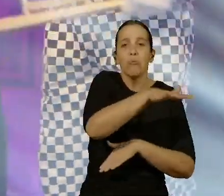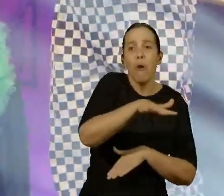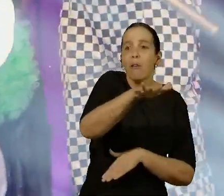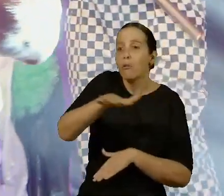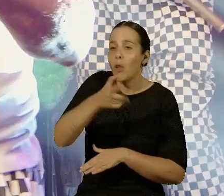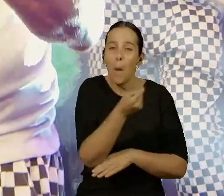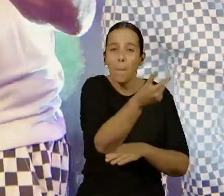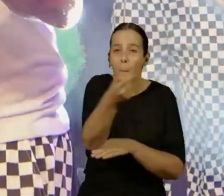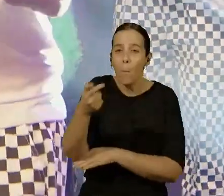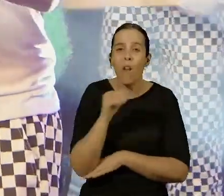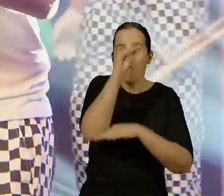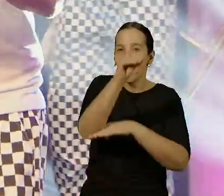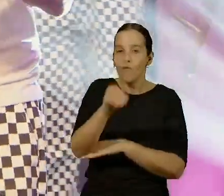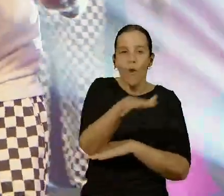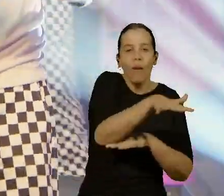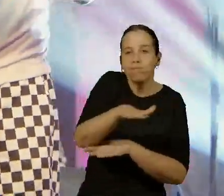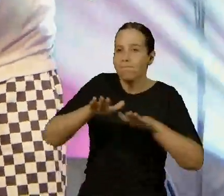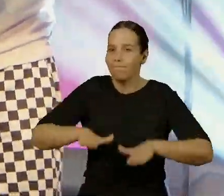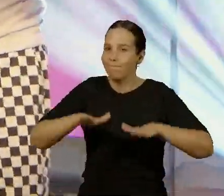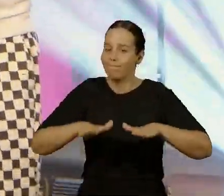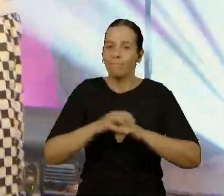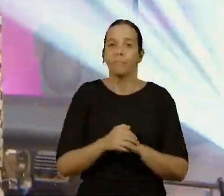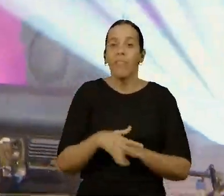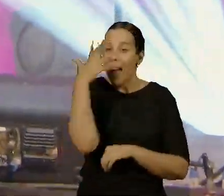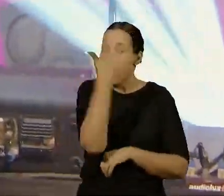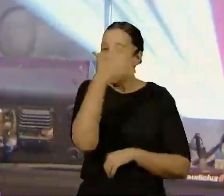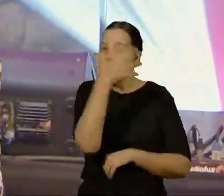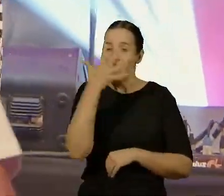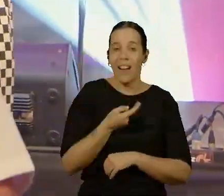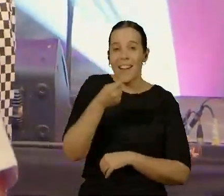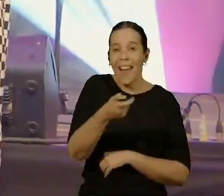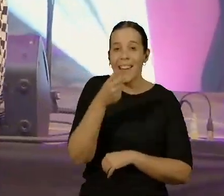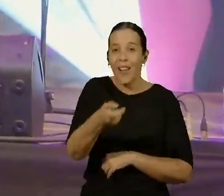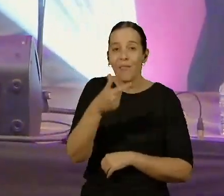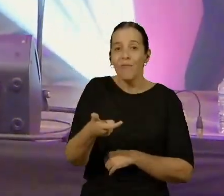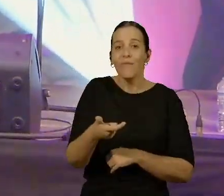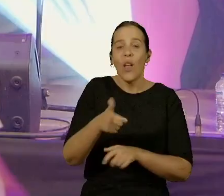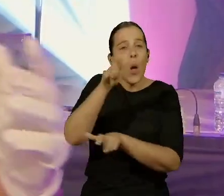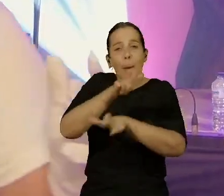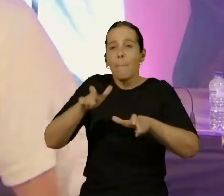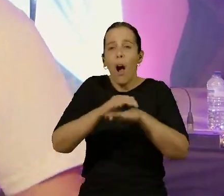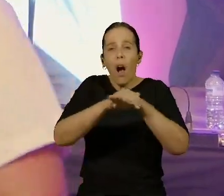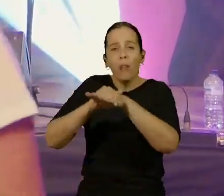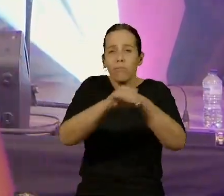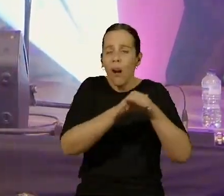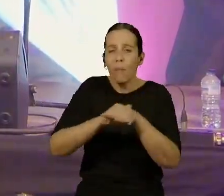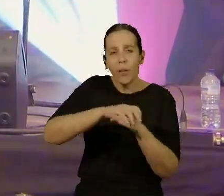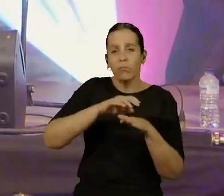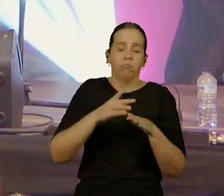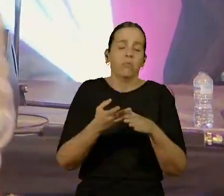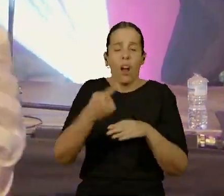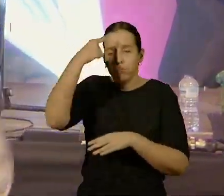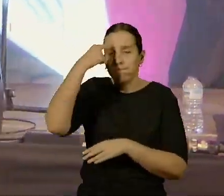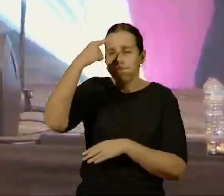del Rosario y de la isla. El carnaval de Puerto Rosario está lleno de un montón de amigos que han dejado mucha